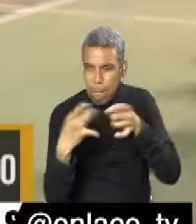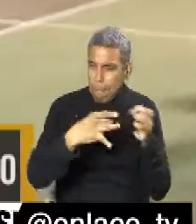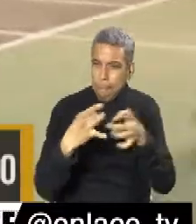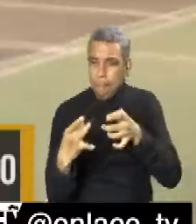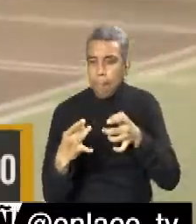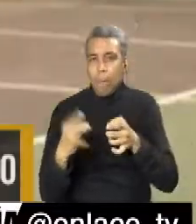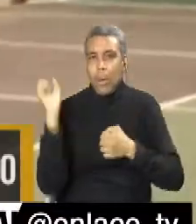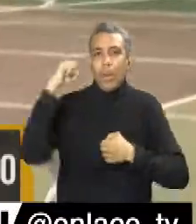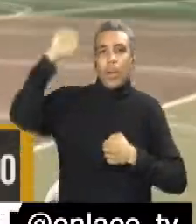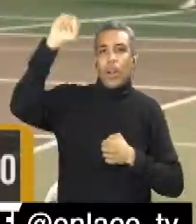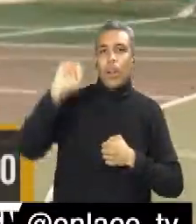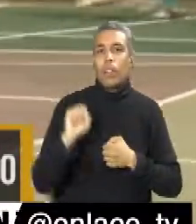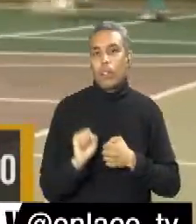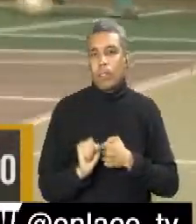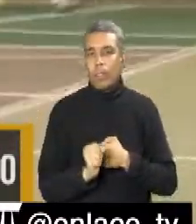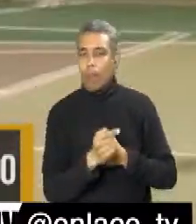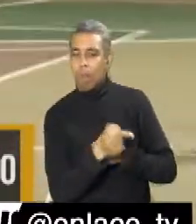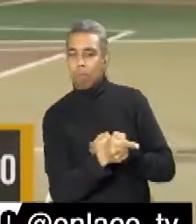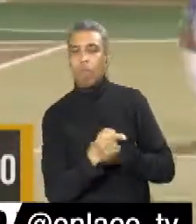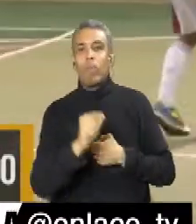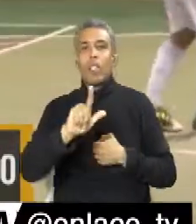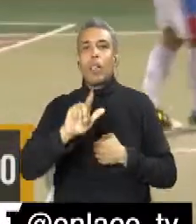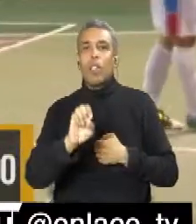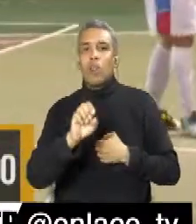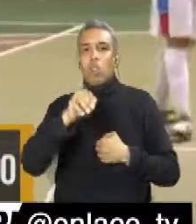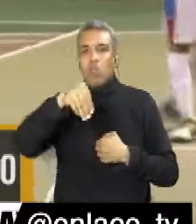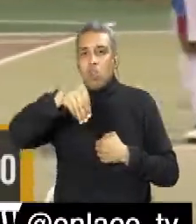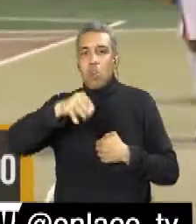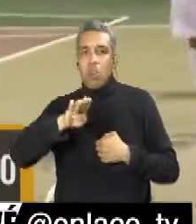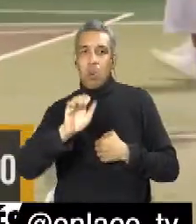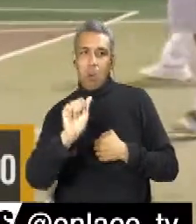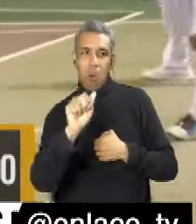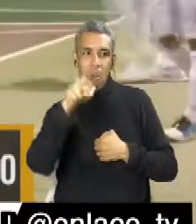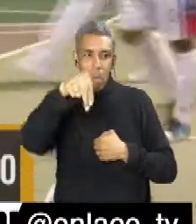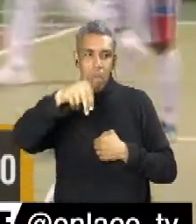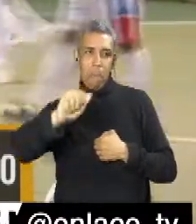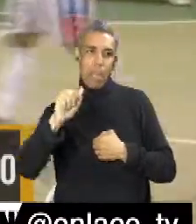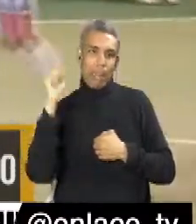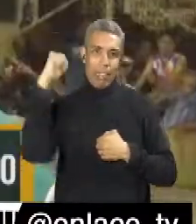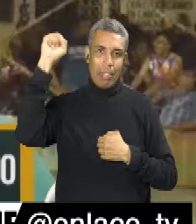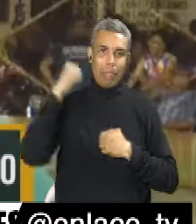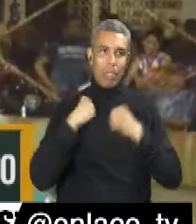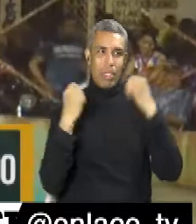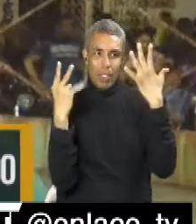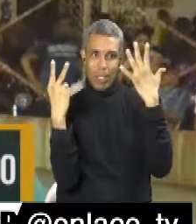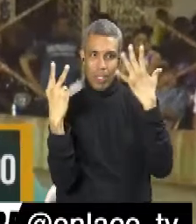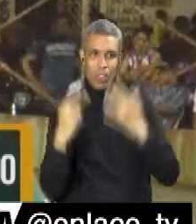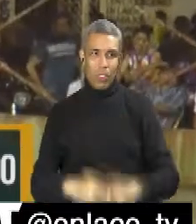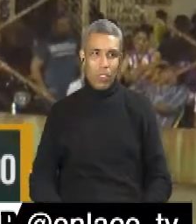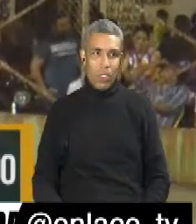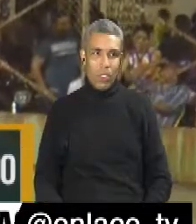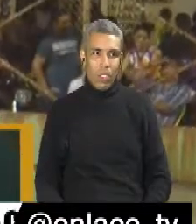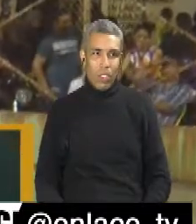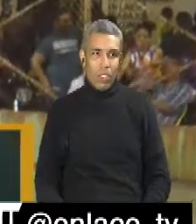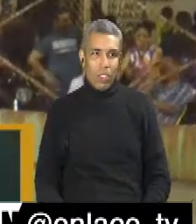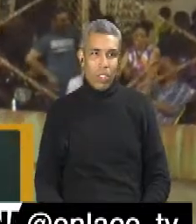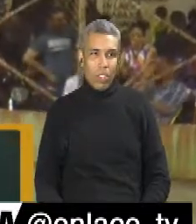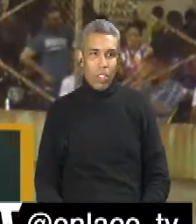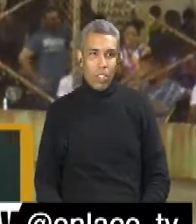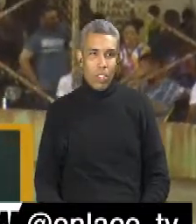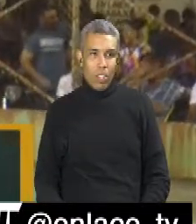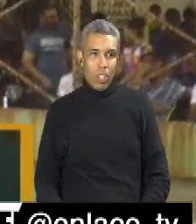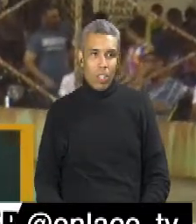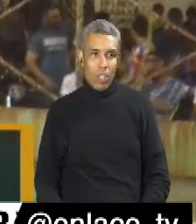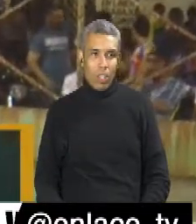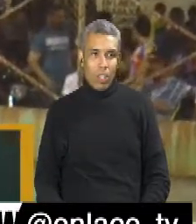de Lombana fue superior, con una gran ventaja, que le ayudó a celebrar este importante triunfo. Gracias a Dios, un partido muy complicado donde no se nos daban las